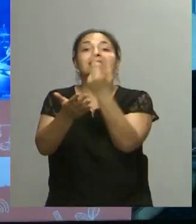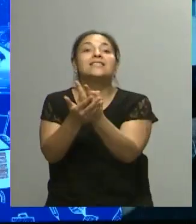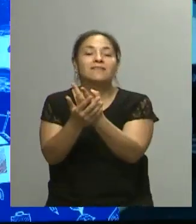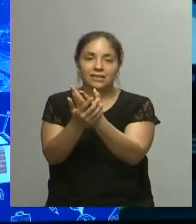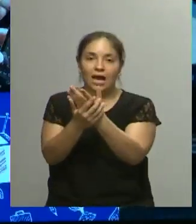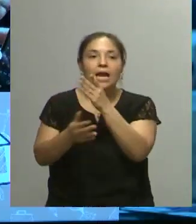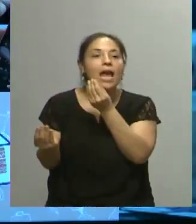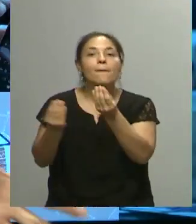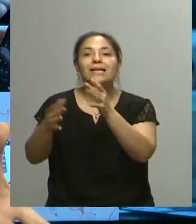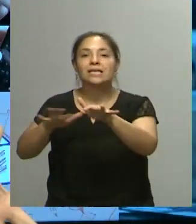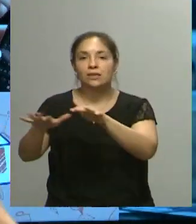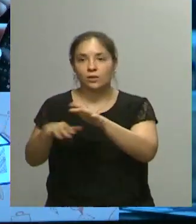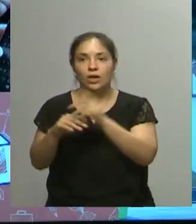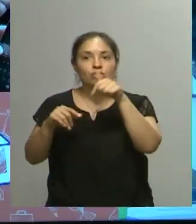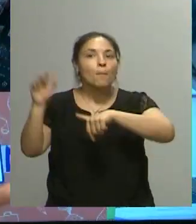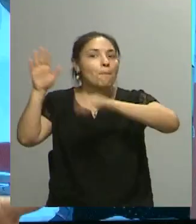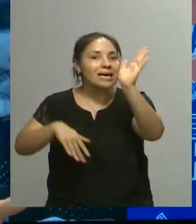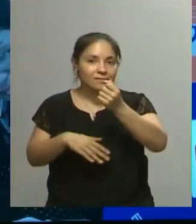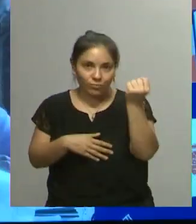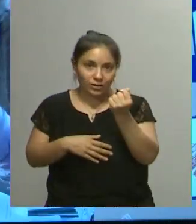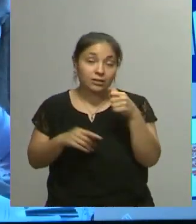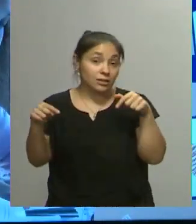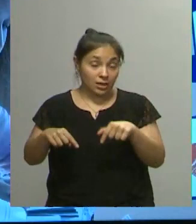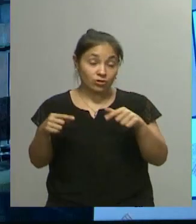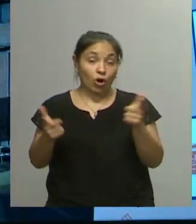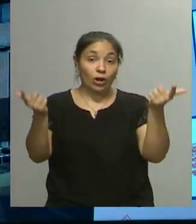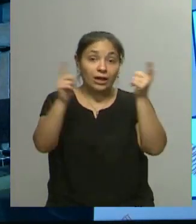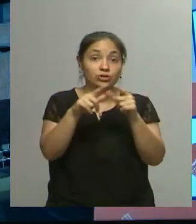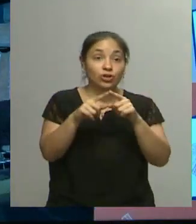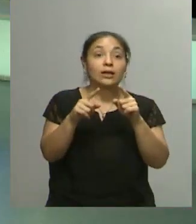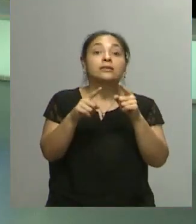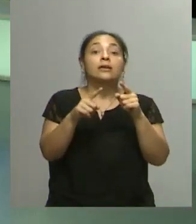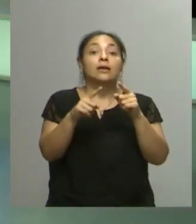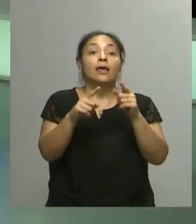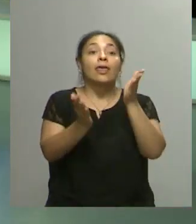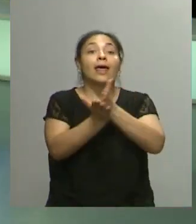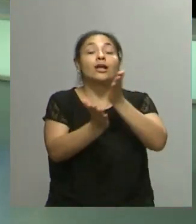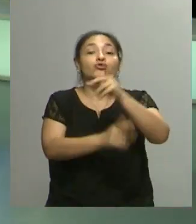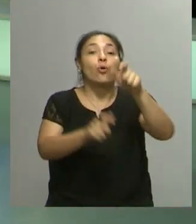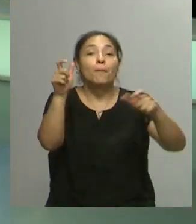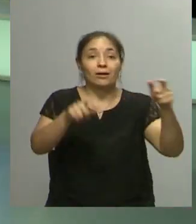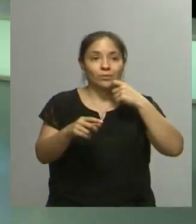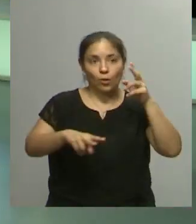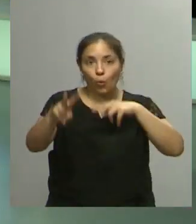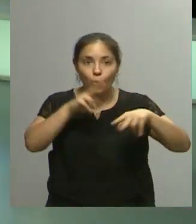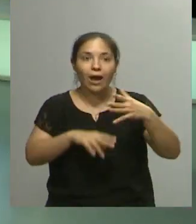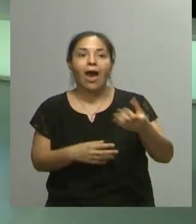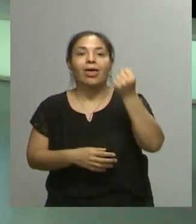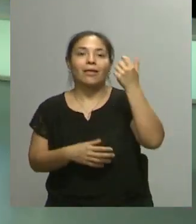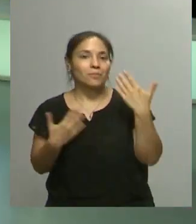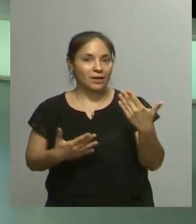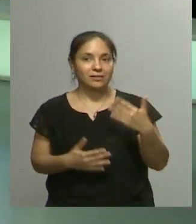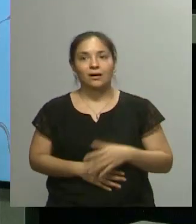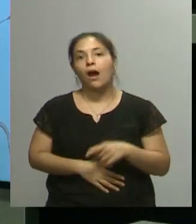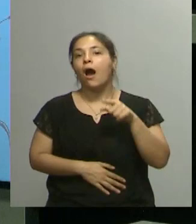pasando, tiene que ser el paso fundamental. Y es lo que están haciendo estas organizaciones de derechos humanos que, si una busca en internet, encuentra. Bueno,